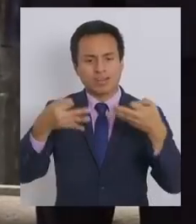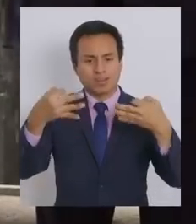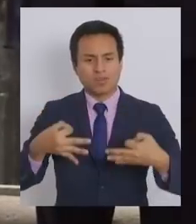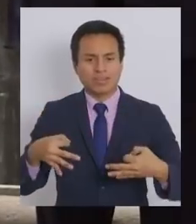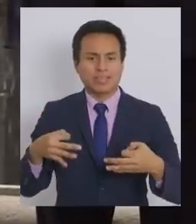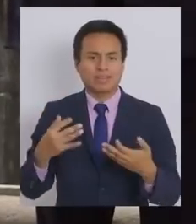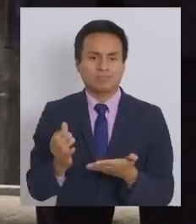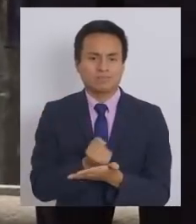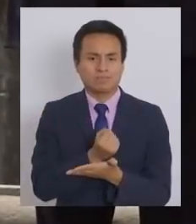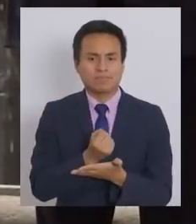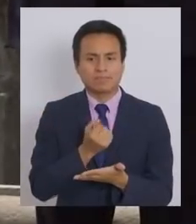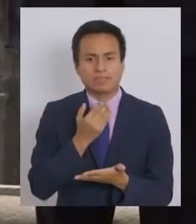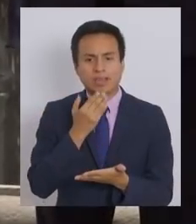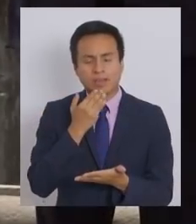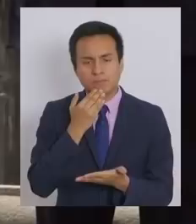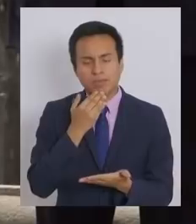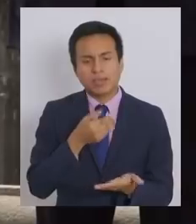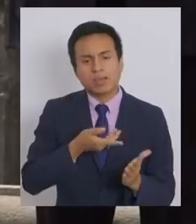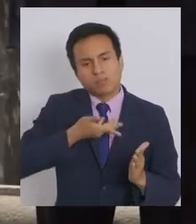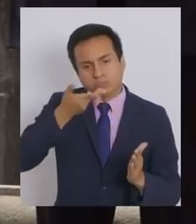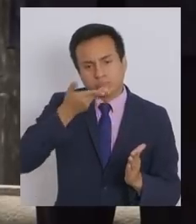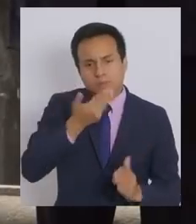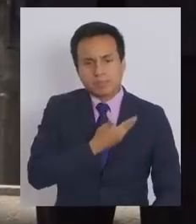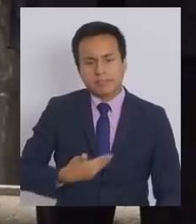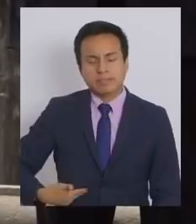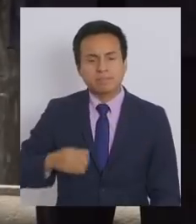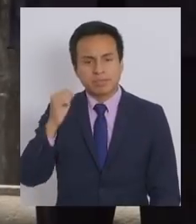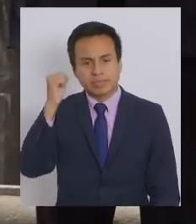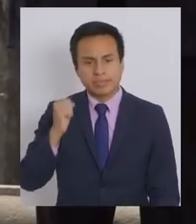que también reseñó el presidente Piñera.